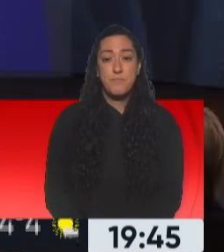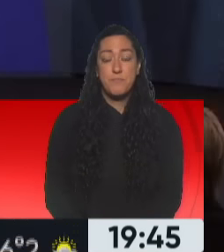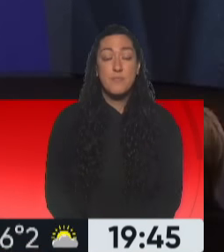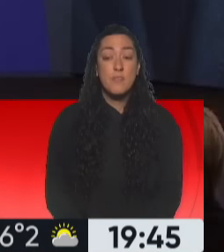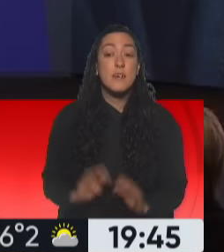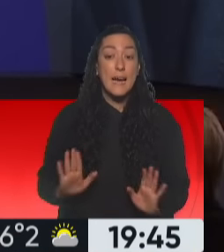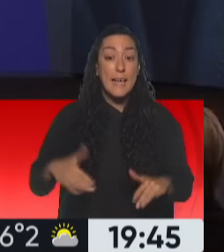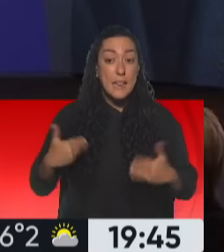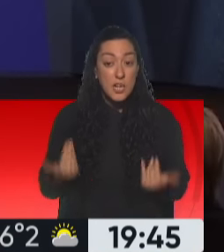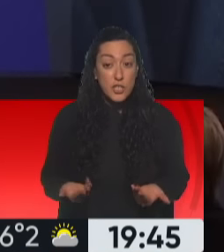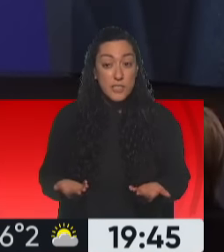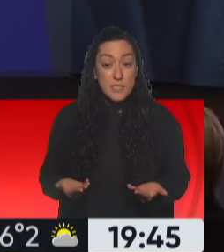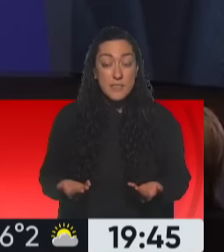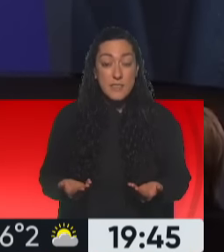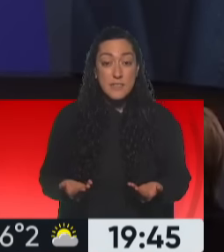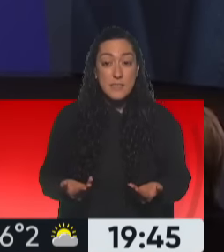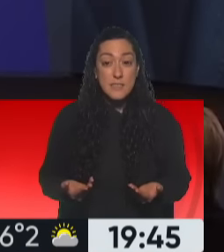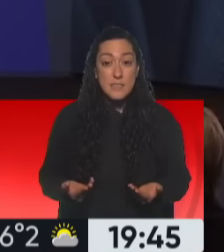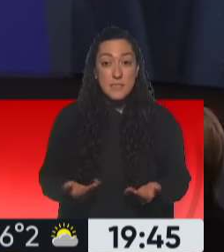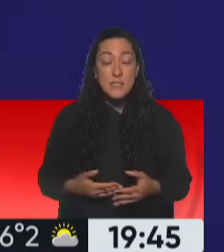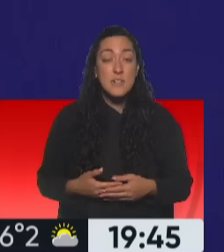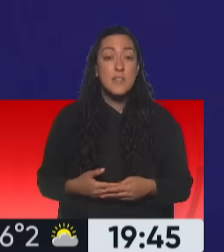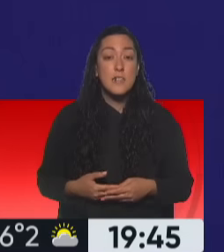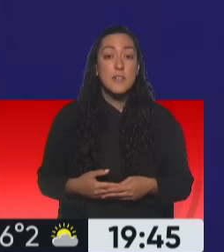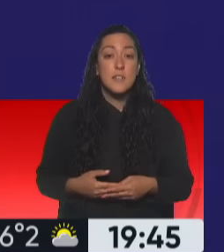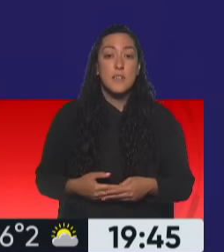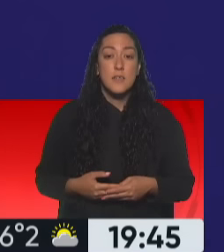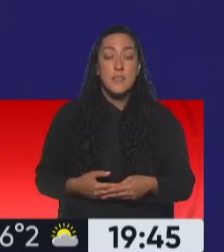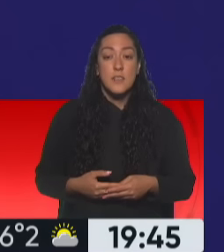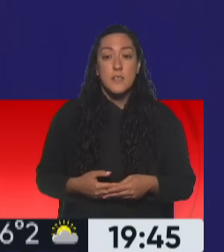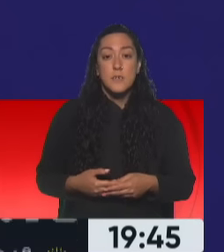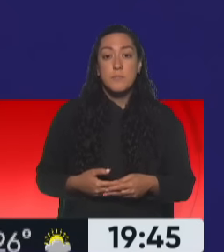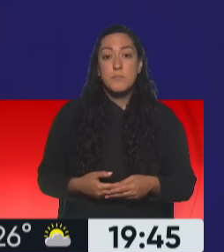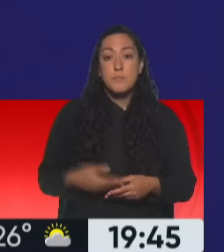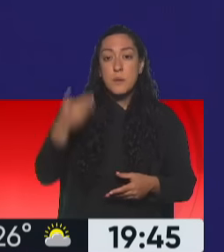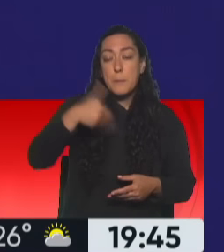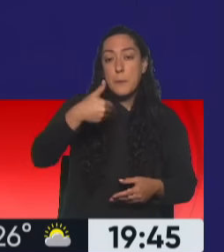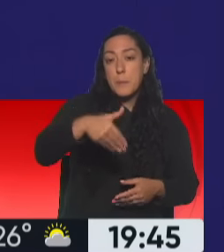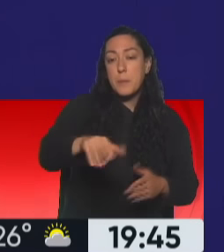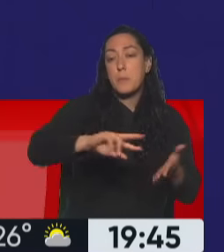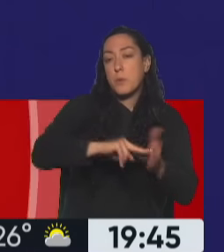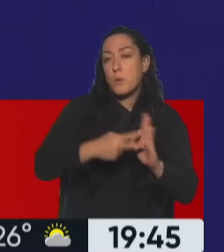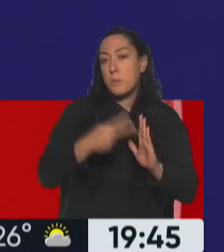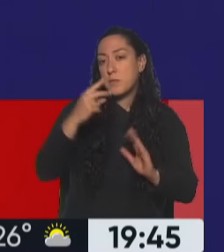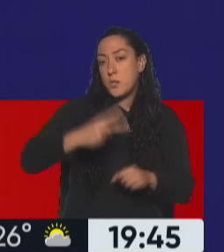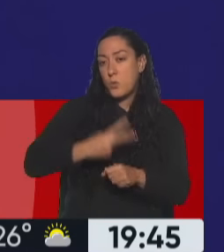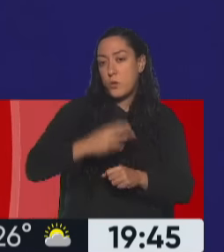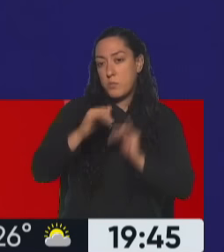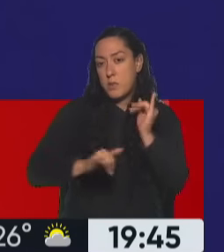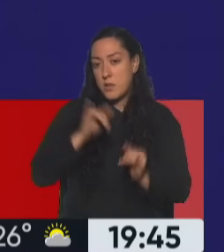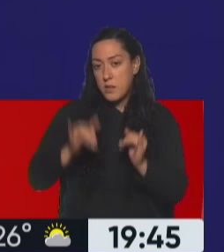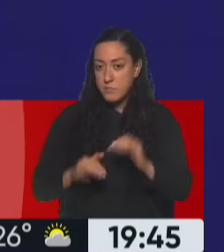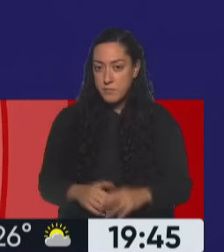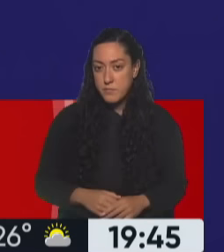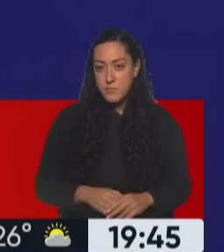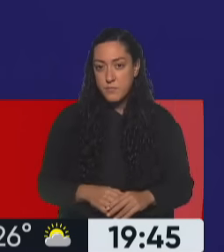Entonces, ahora vamos al otro problema. Entonces, ahora vamos